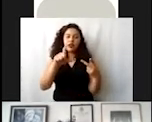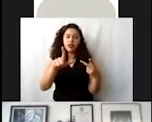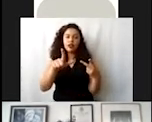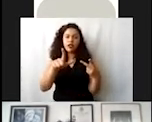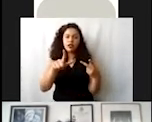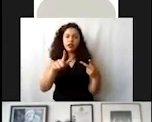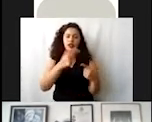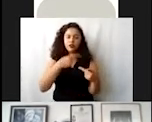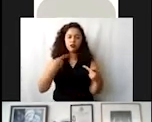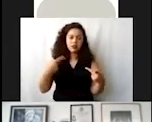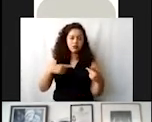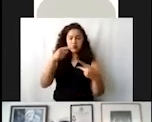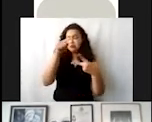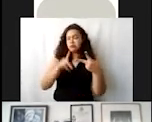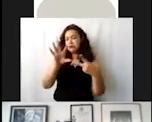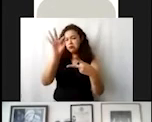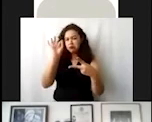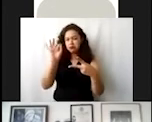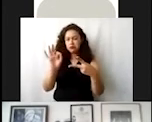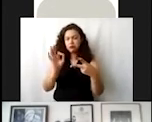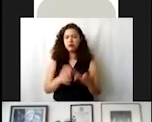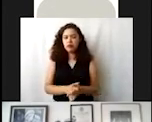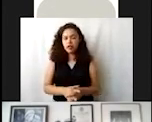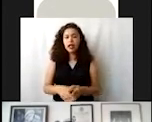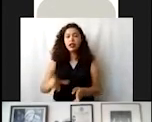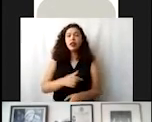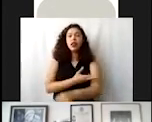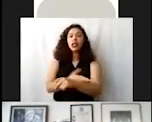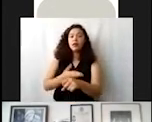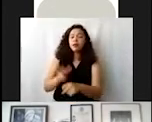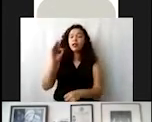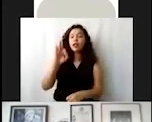hacer el trámite, vamos a trámites de RFC,